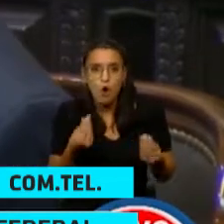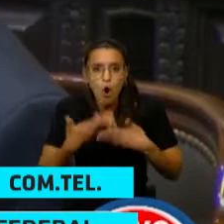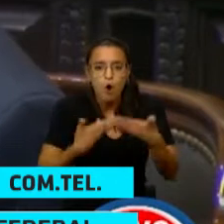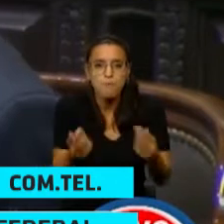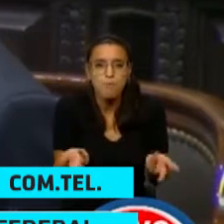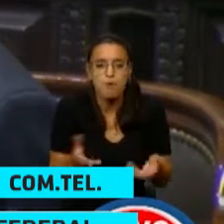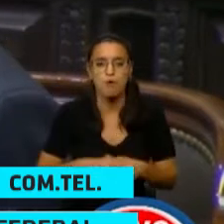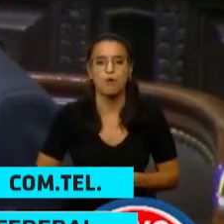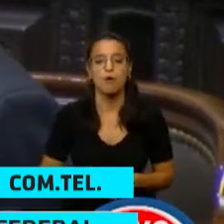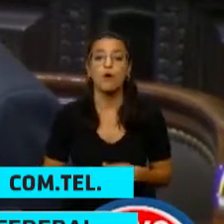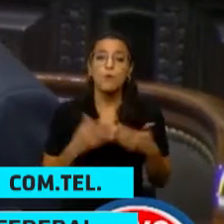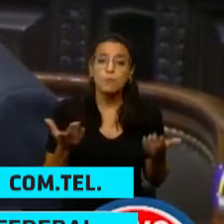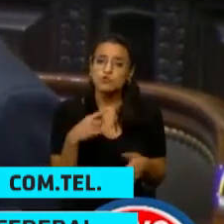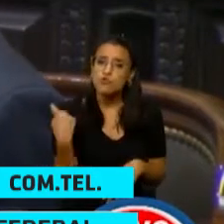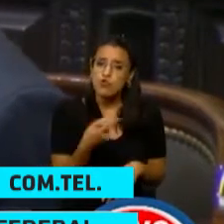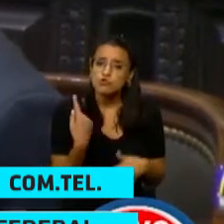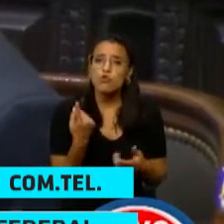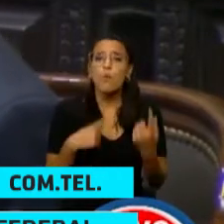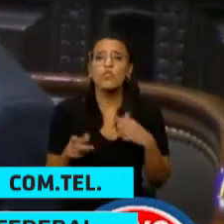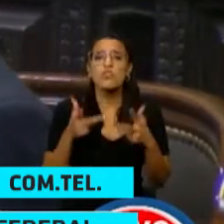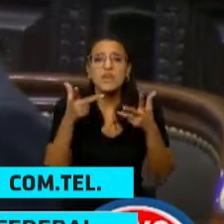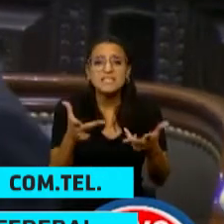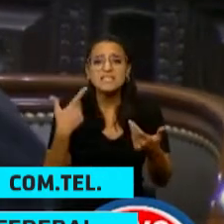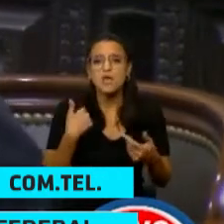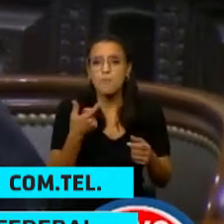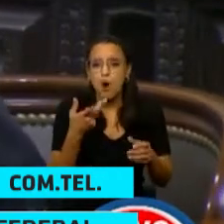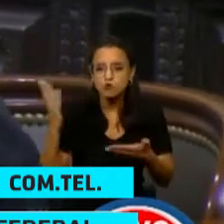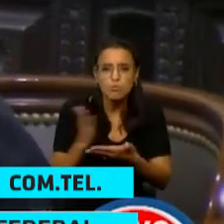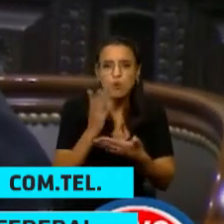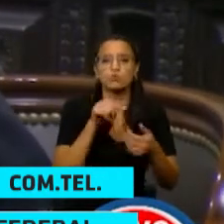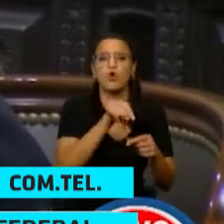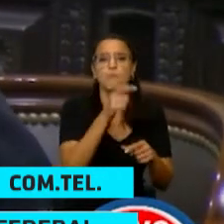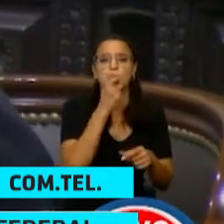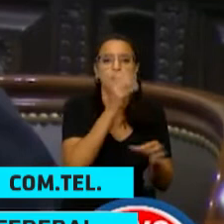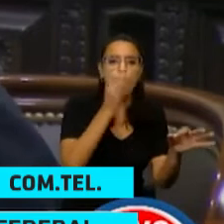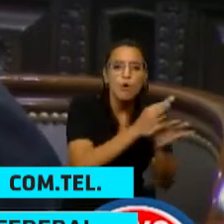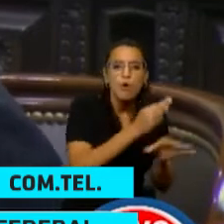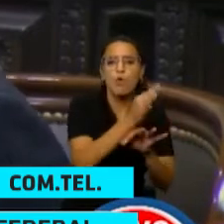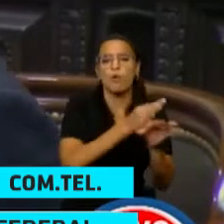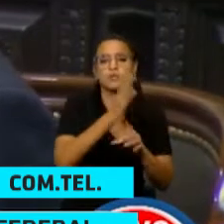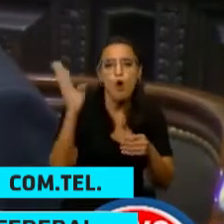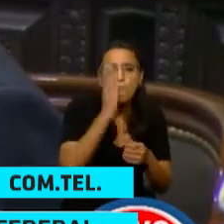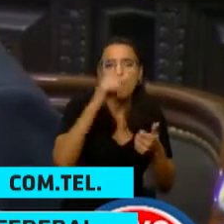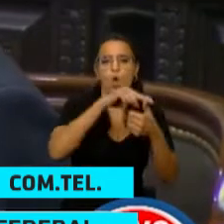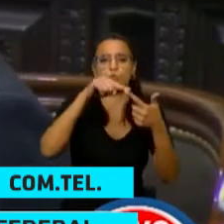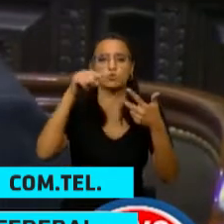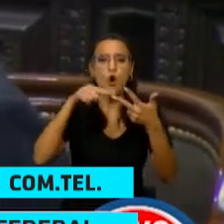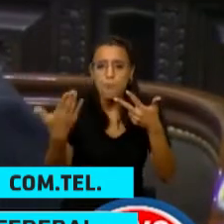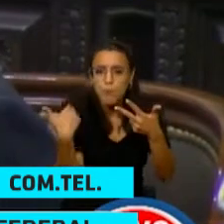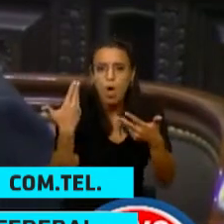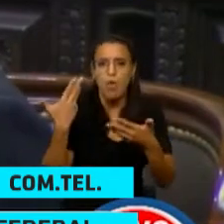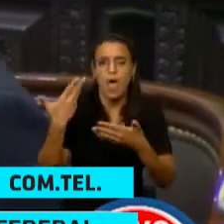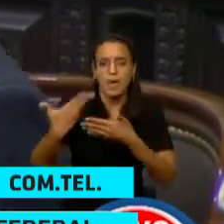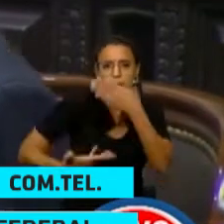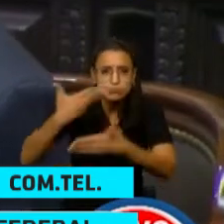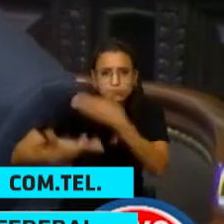para volver a juntarse entre toda la oposición en la presentación. Se hizo la presentación, fuimos